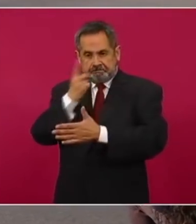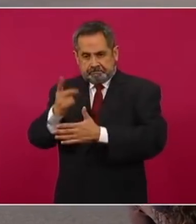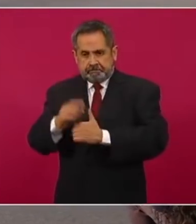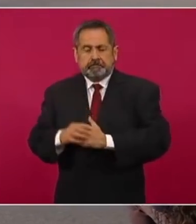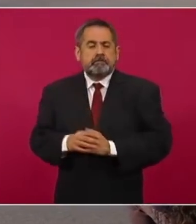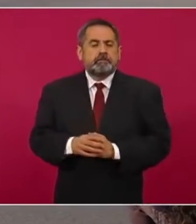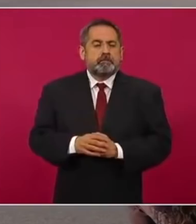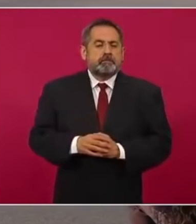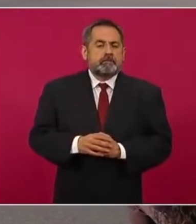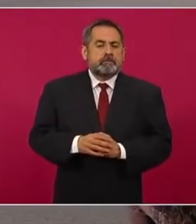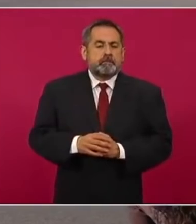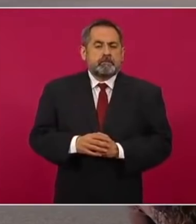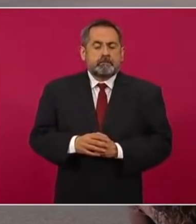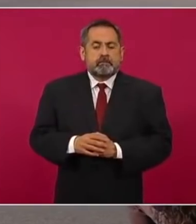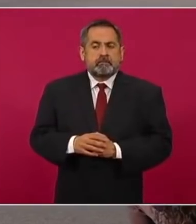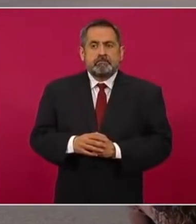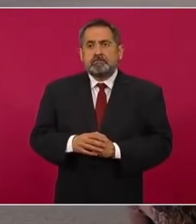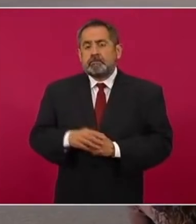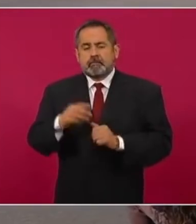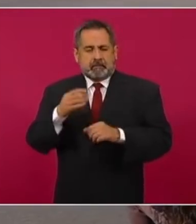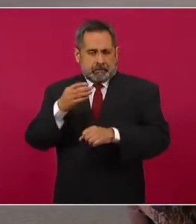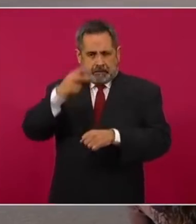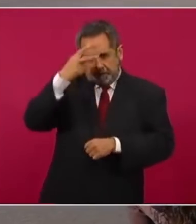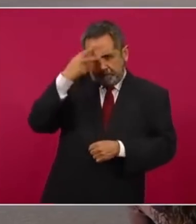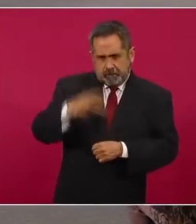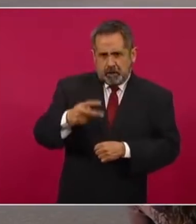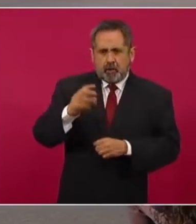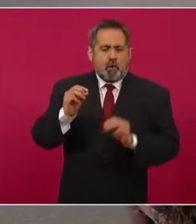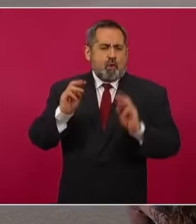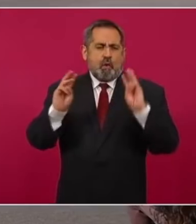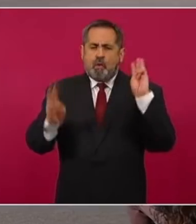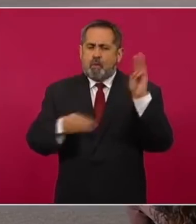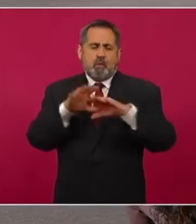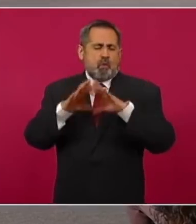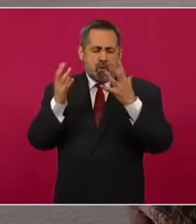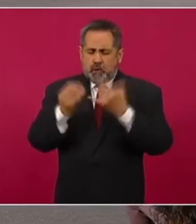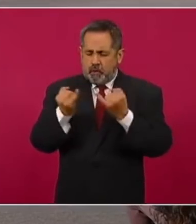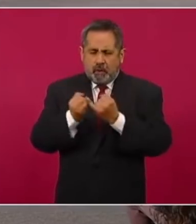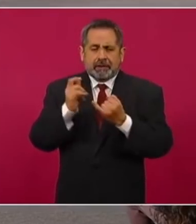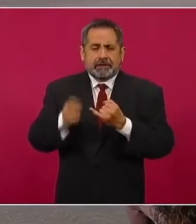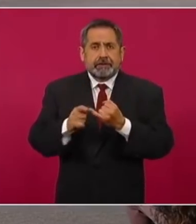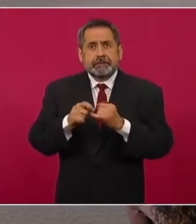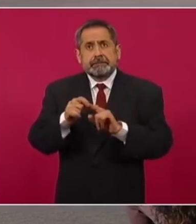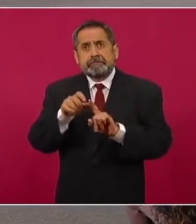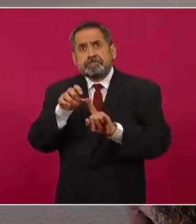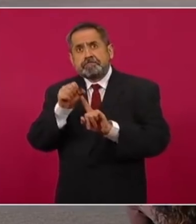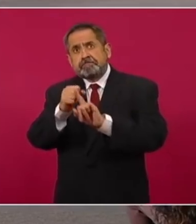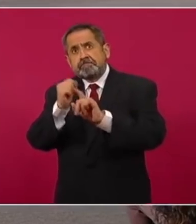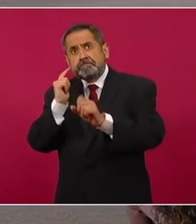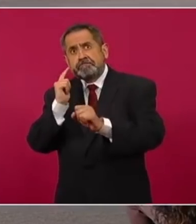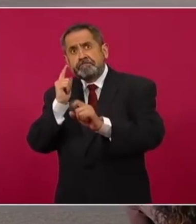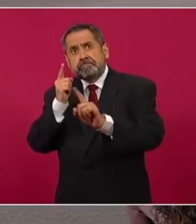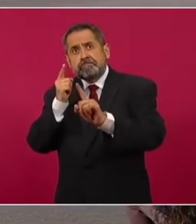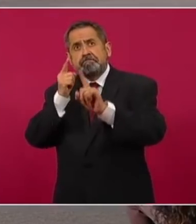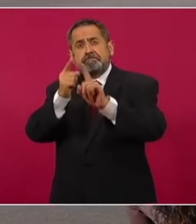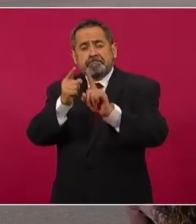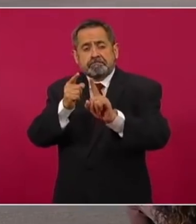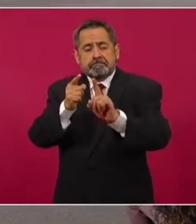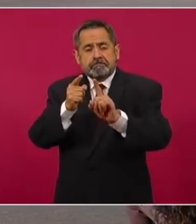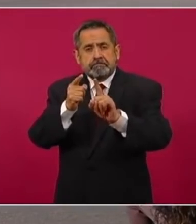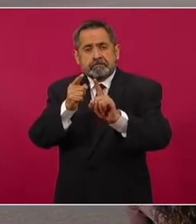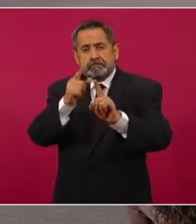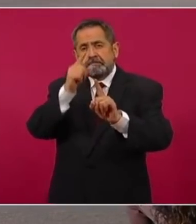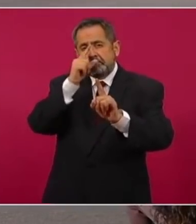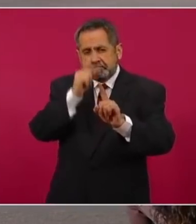y esto aplica en México y en todo el mundo, nada se logra con las medias tintas,